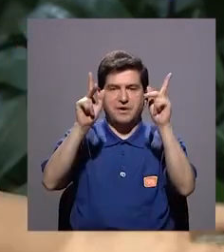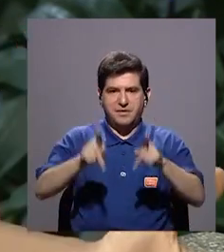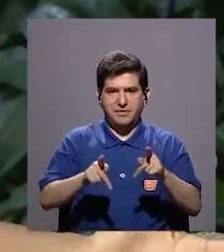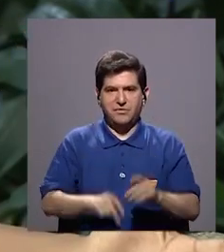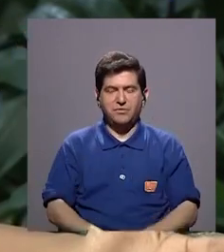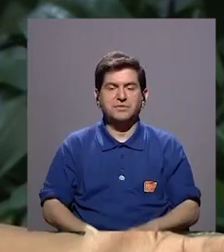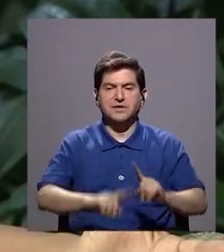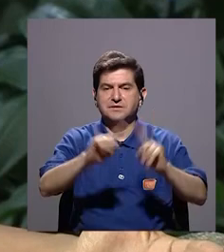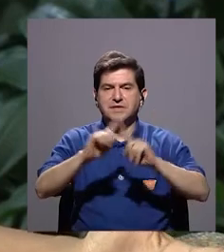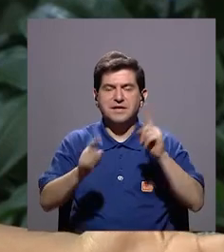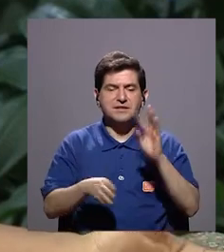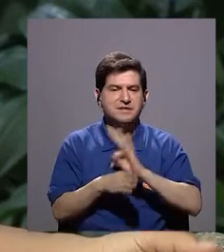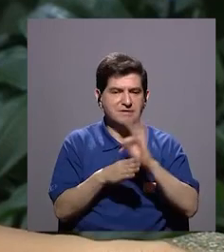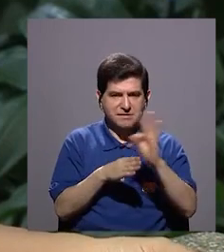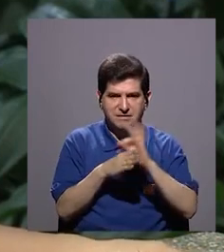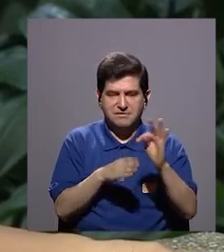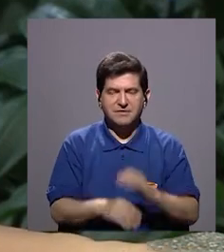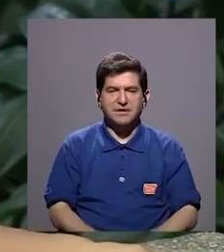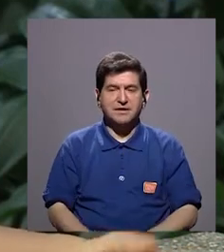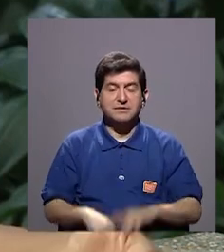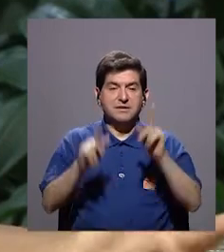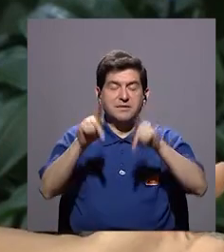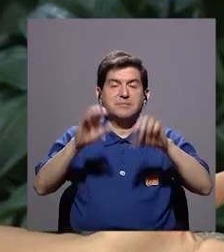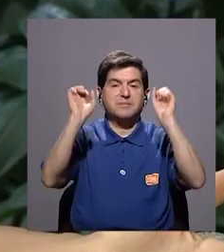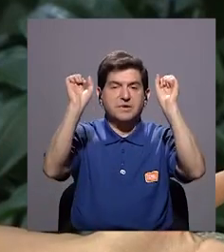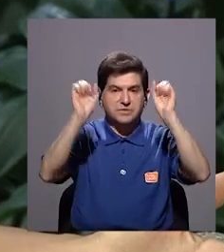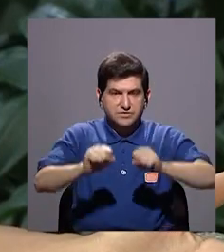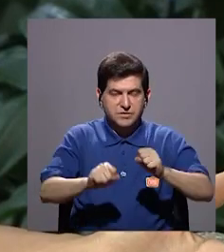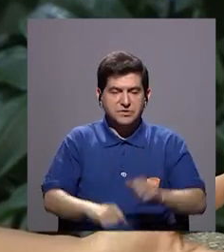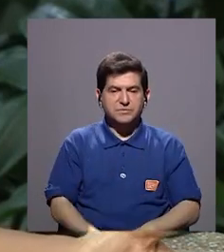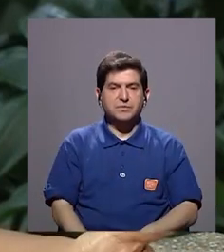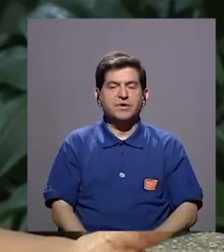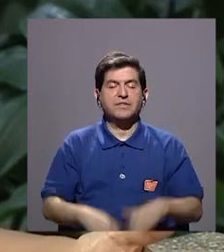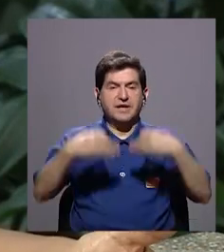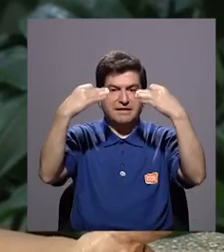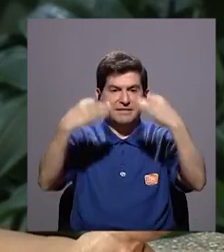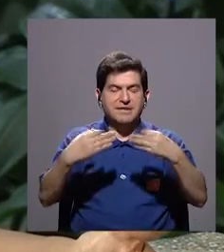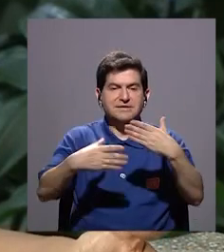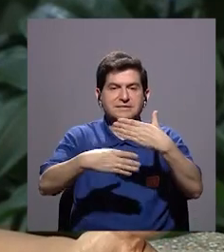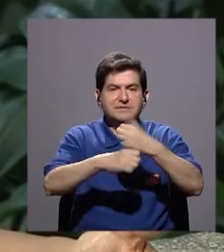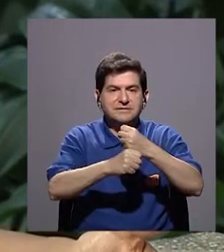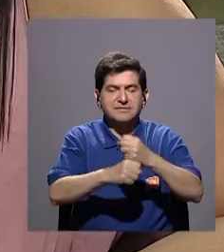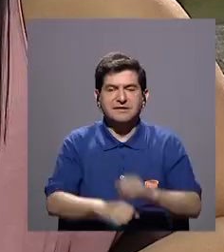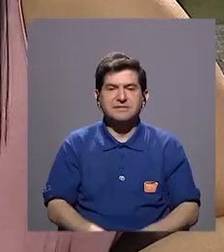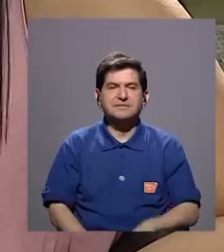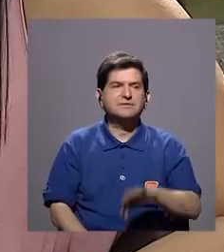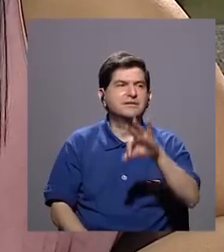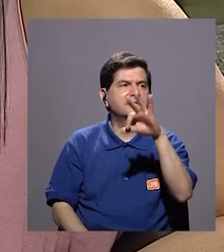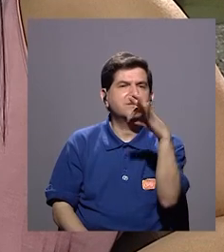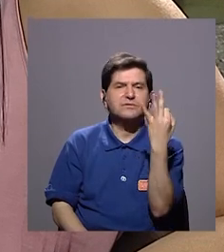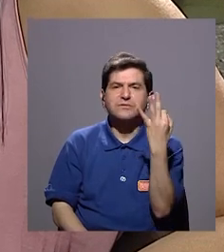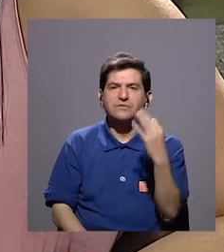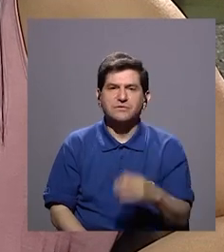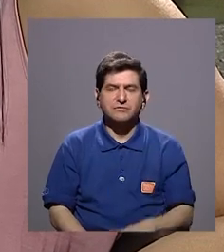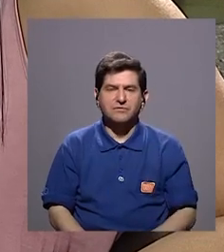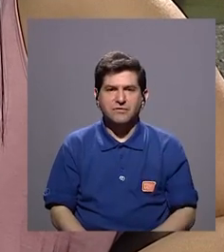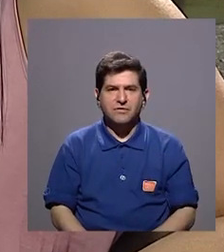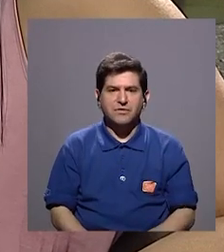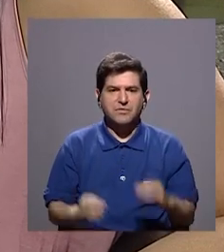otras personas en diferentes terapias. Uh-huh. Esas personas podían decidir hacerlo de